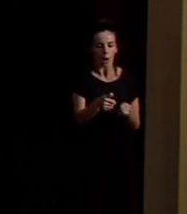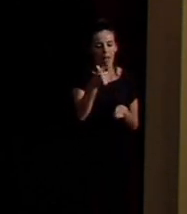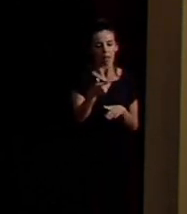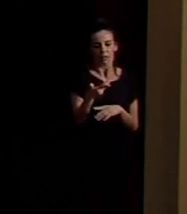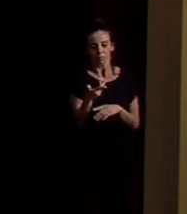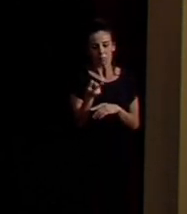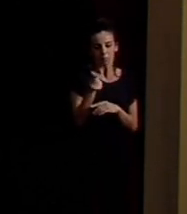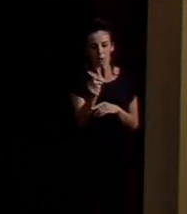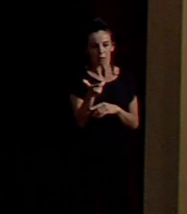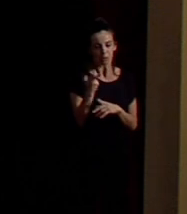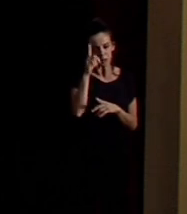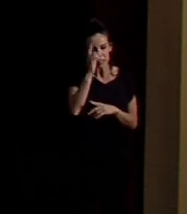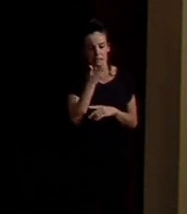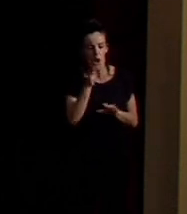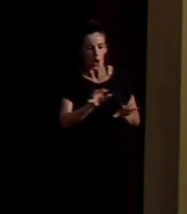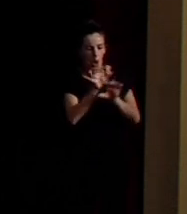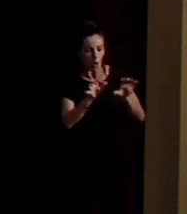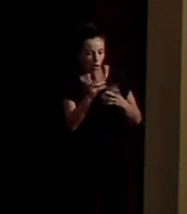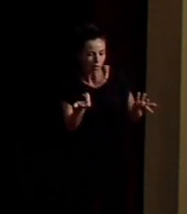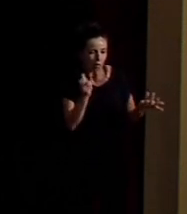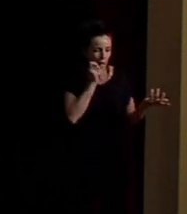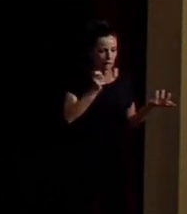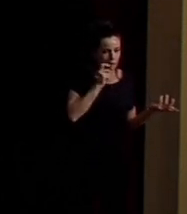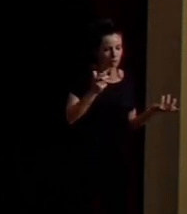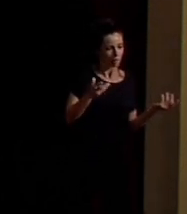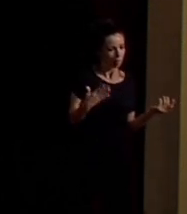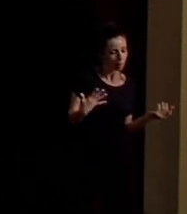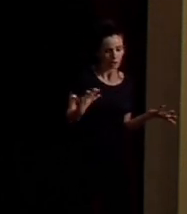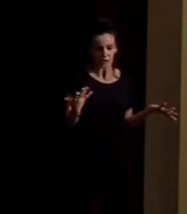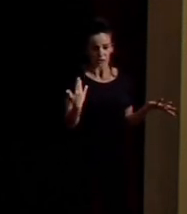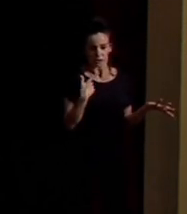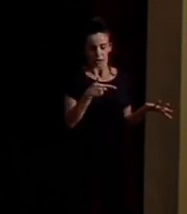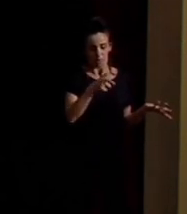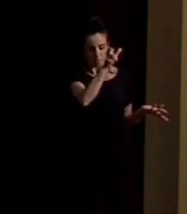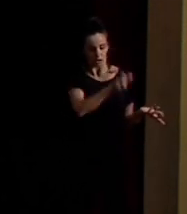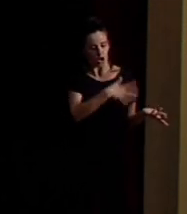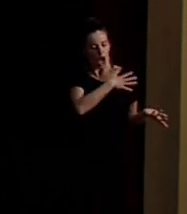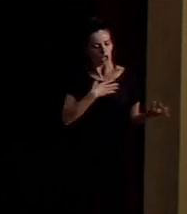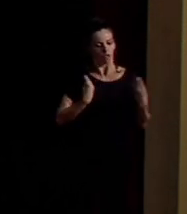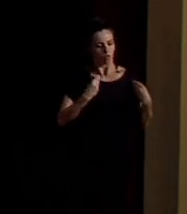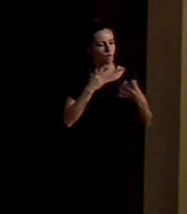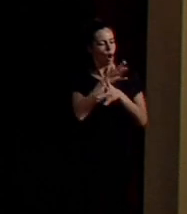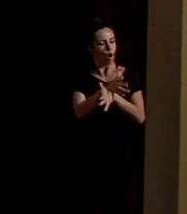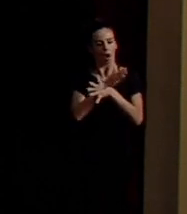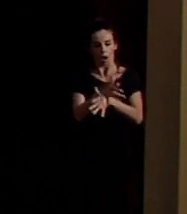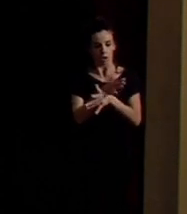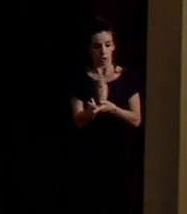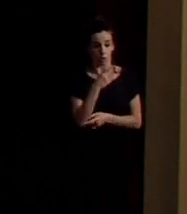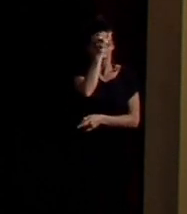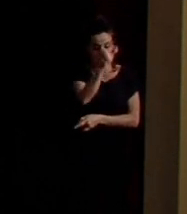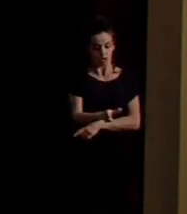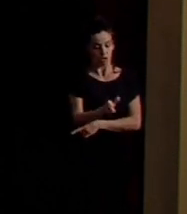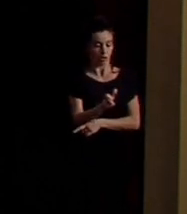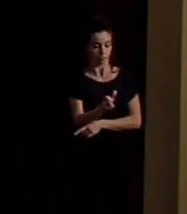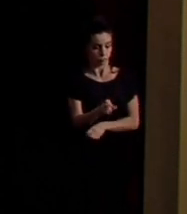si jocoso, tierno o condescendiente, ¿no? El sujeto que quiere ser un vividor follador, ¿no?, uno de los personajes de la serie,